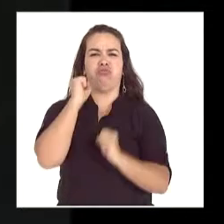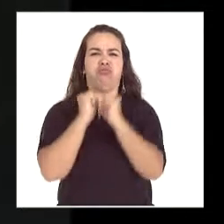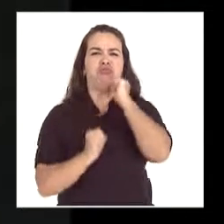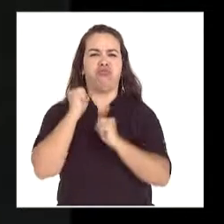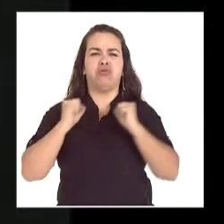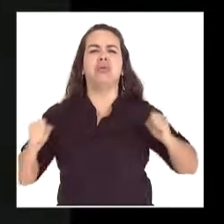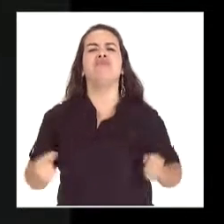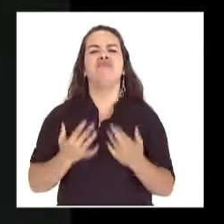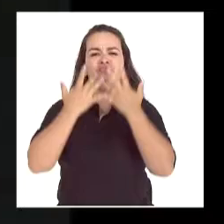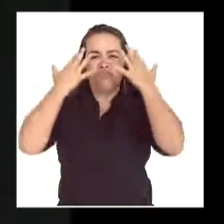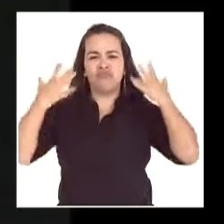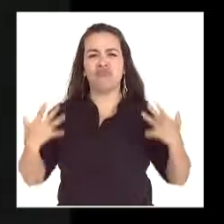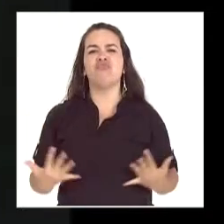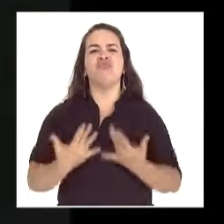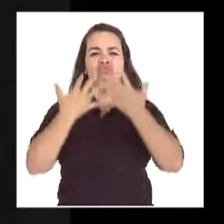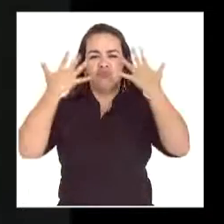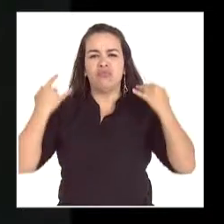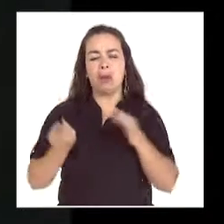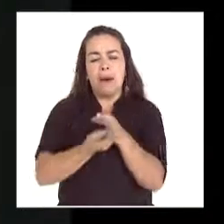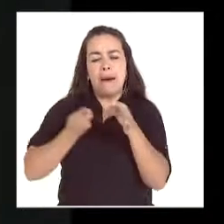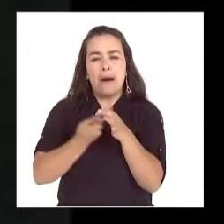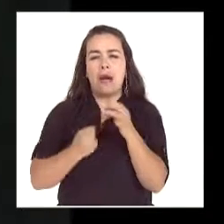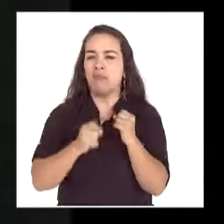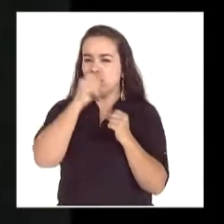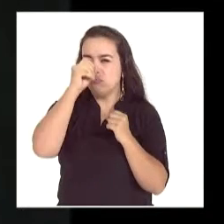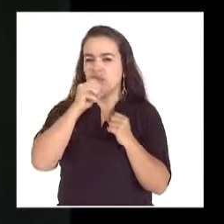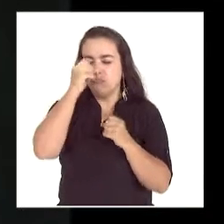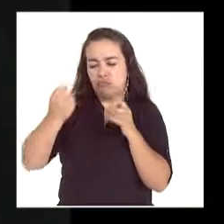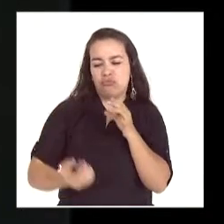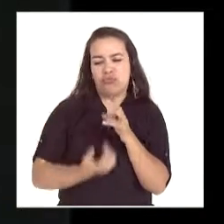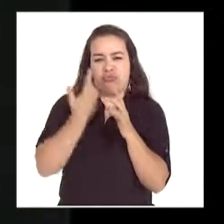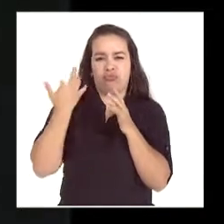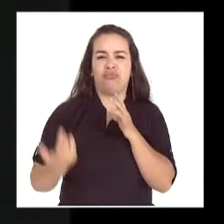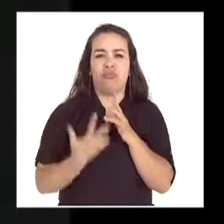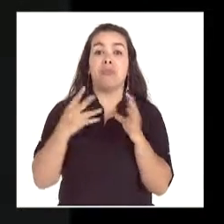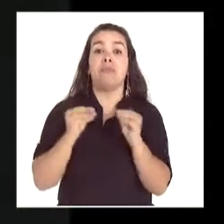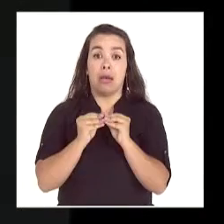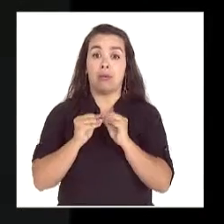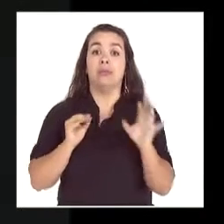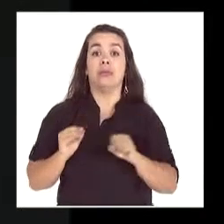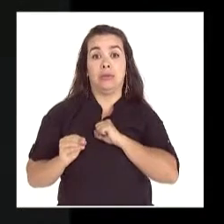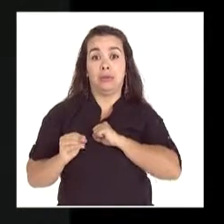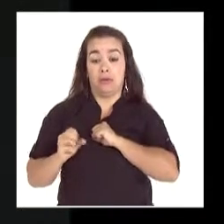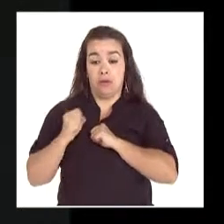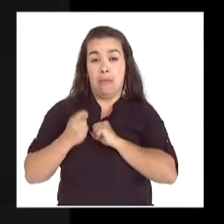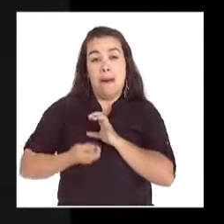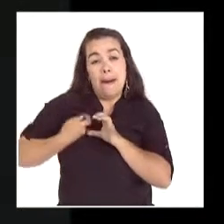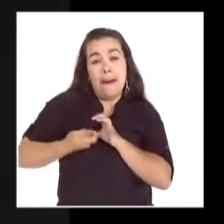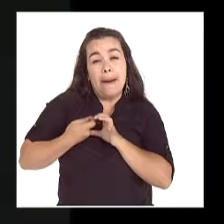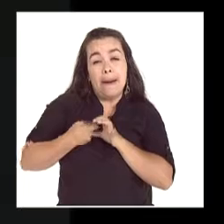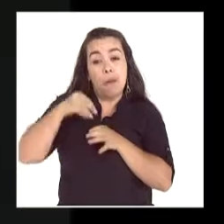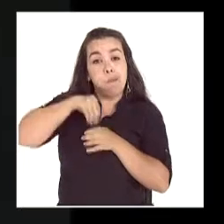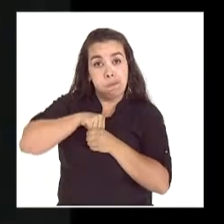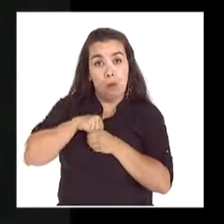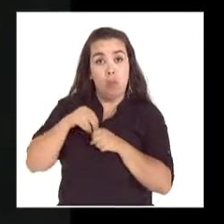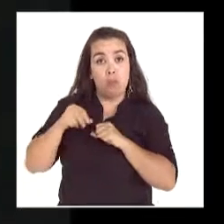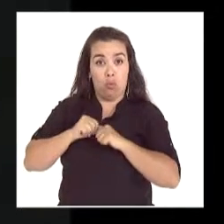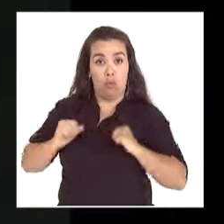las células del cuerpo, y así como las células del cuerpo, pues las células del corazón también necesitan alimentarse de ese